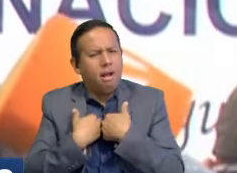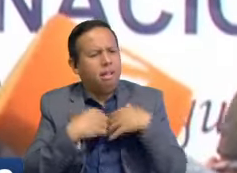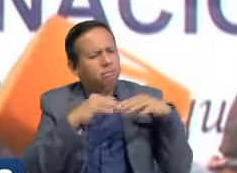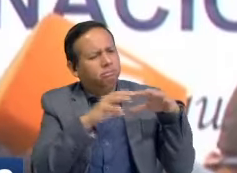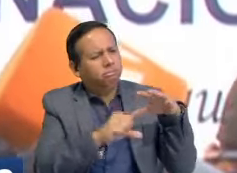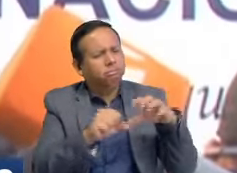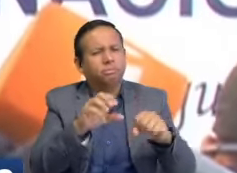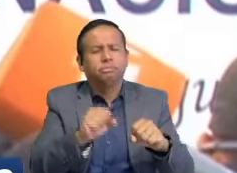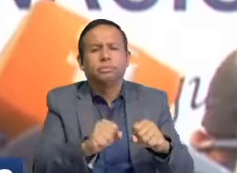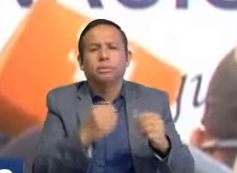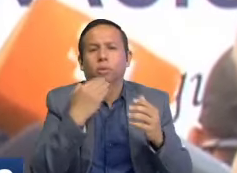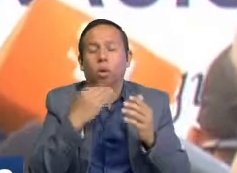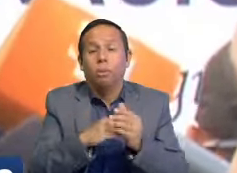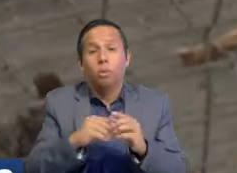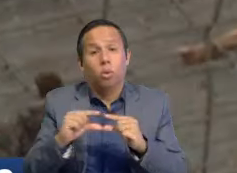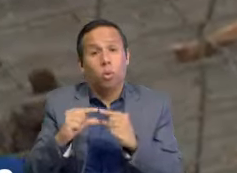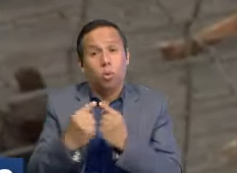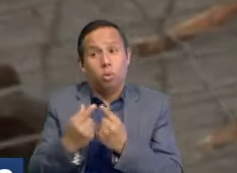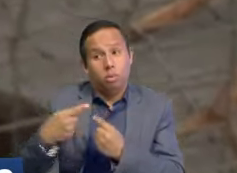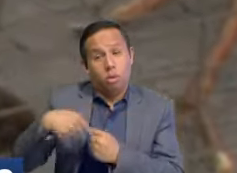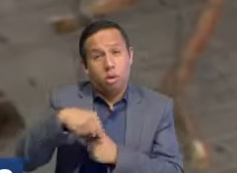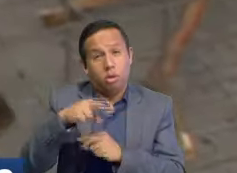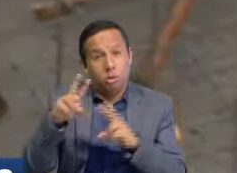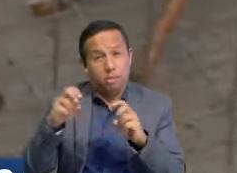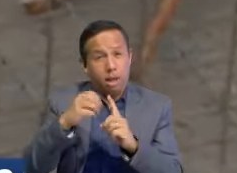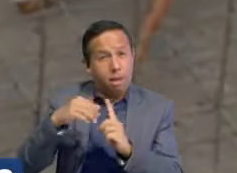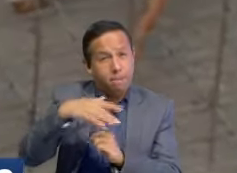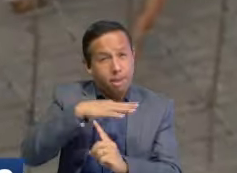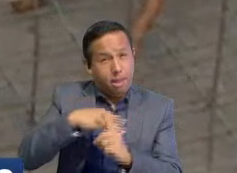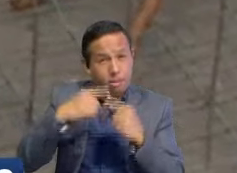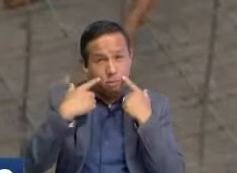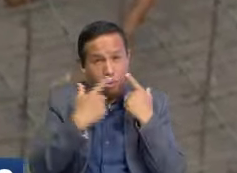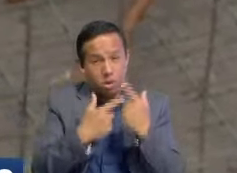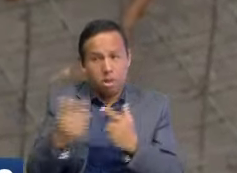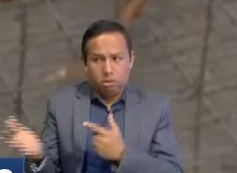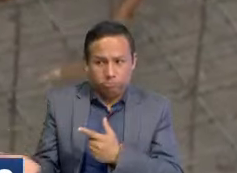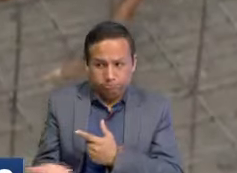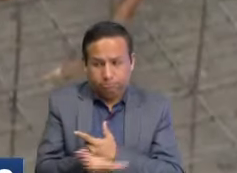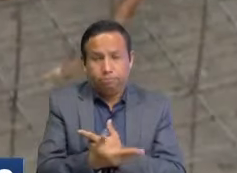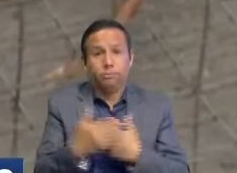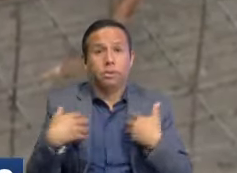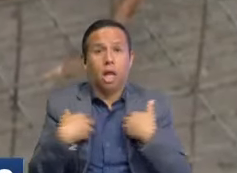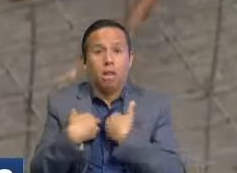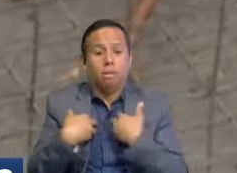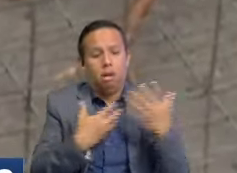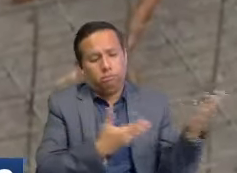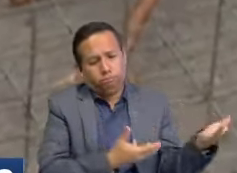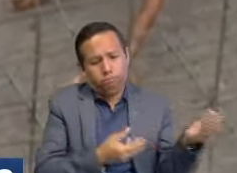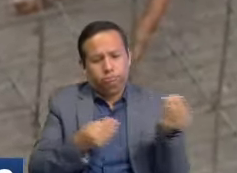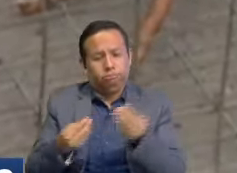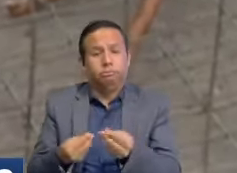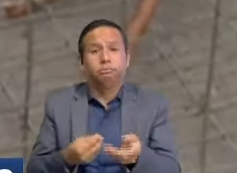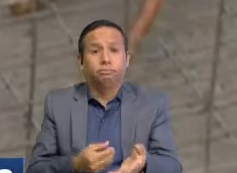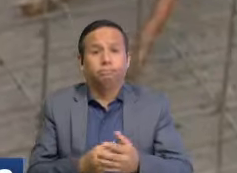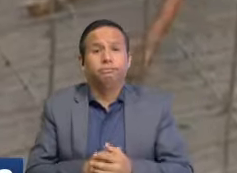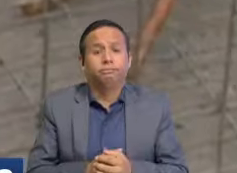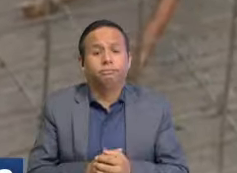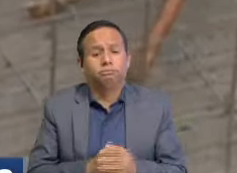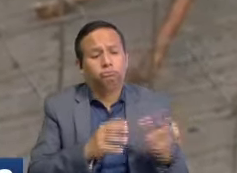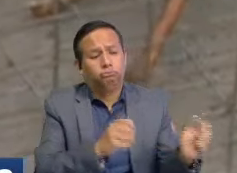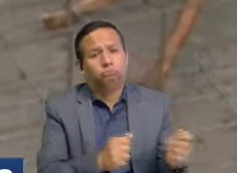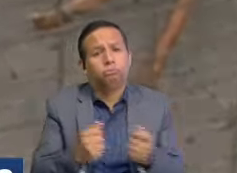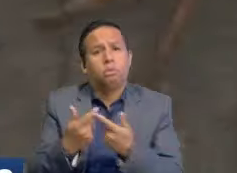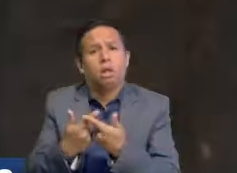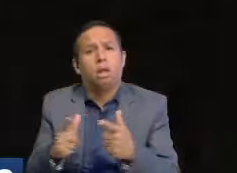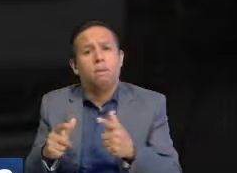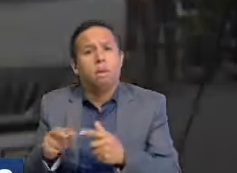caso, la Unidad de Protección de Medio Ambiente, conjuntamente con el Ministerio de Ambiente, van a realizar las acciones para llevar a estas especies al lugar donde